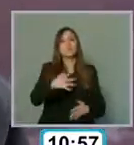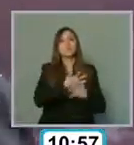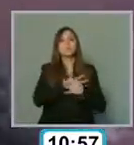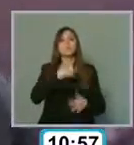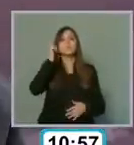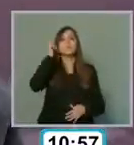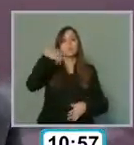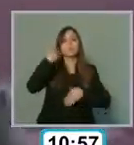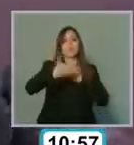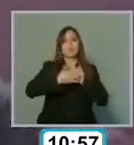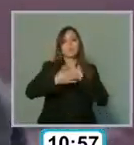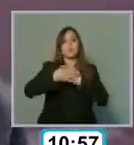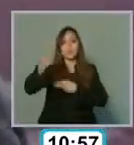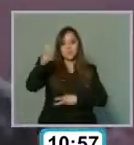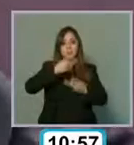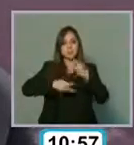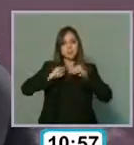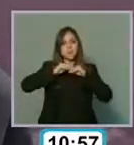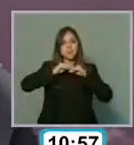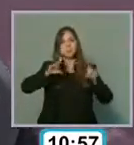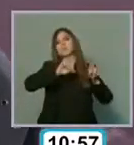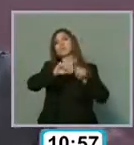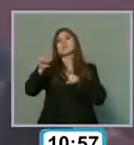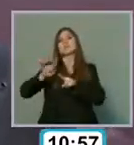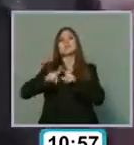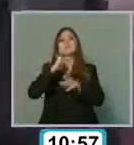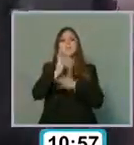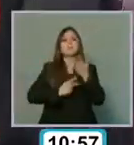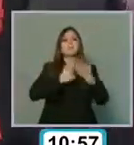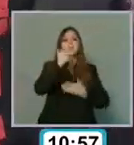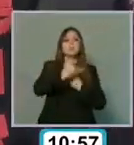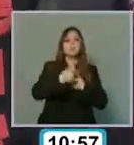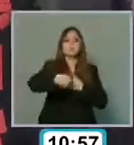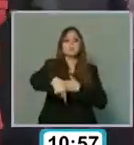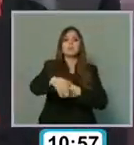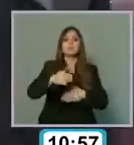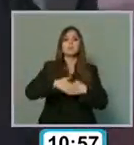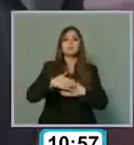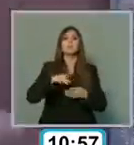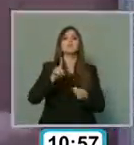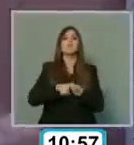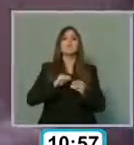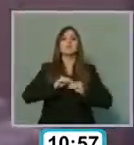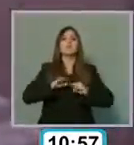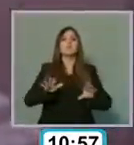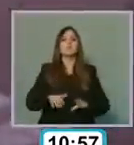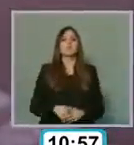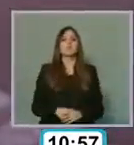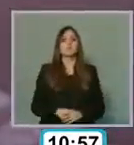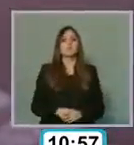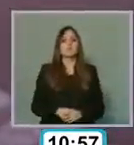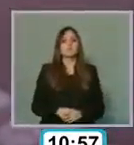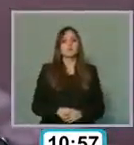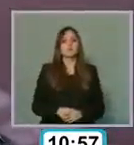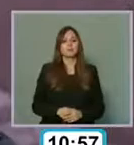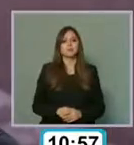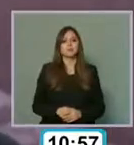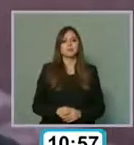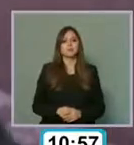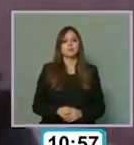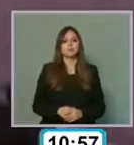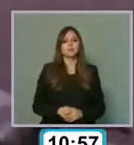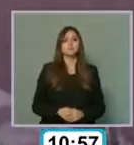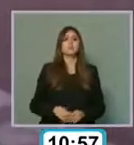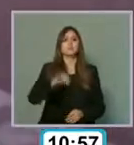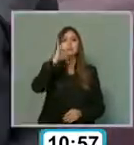pronto con el proyecto y con todos los proyectos, ¿no? que ¿Alguna tenemos. presentación en puerta? Sí, vamos a empezar a hacer promoción en